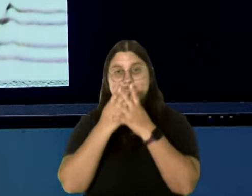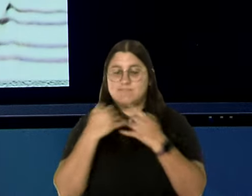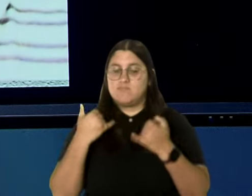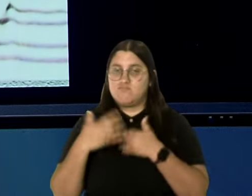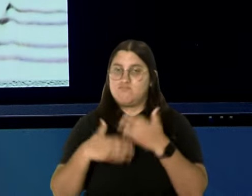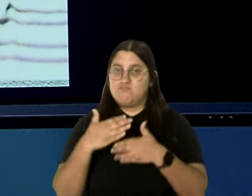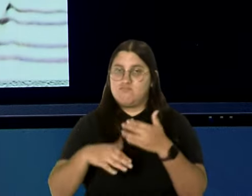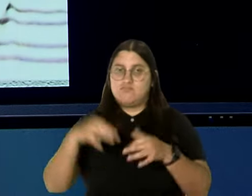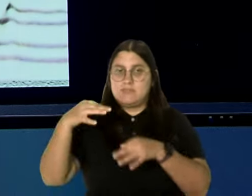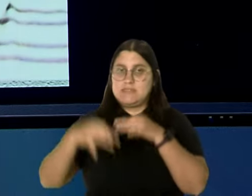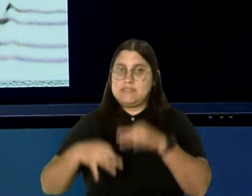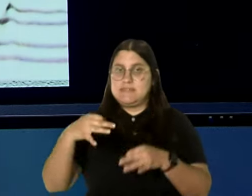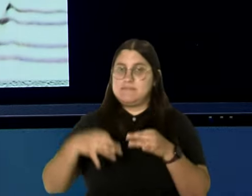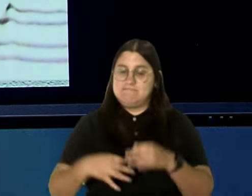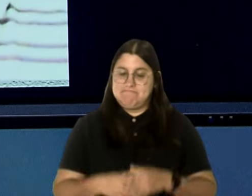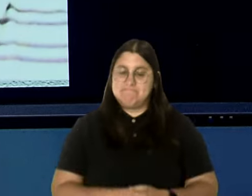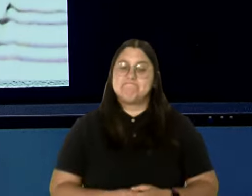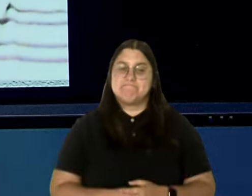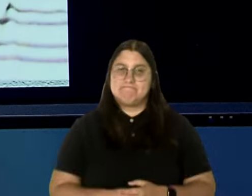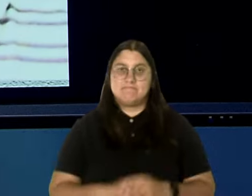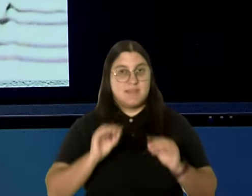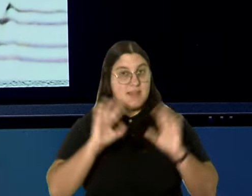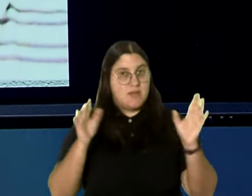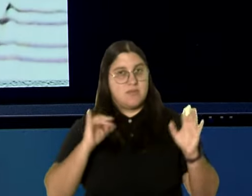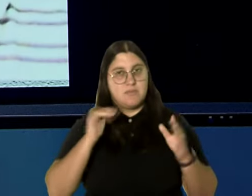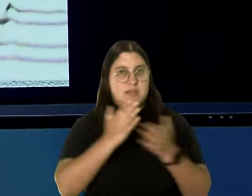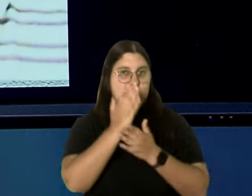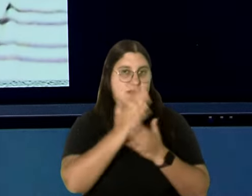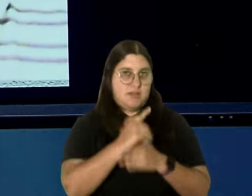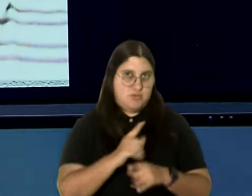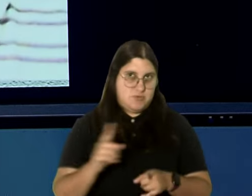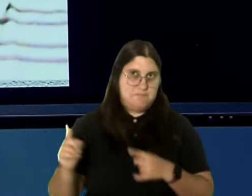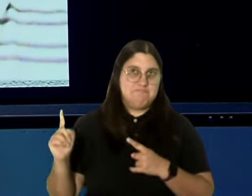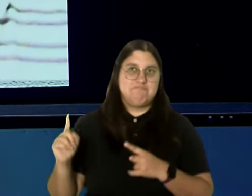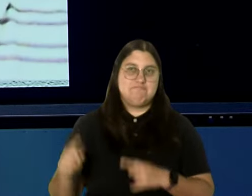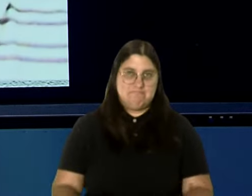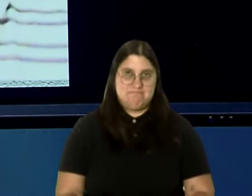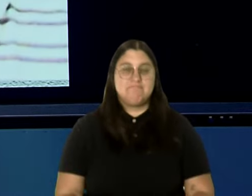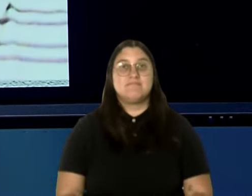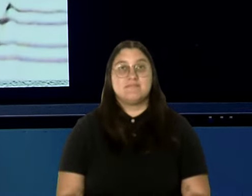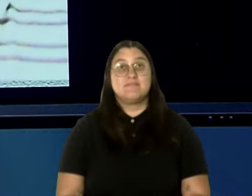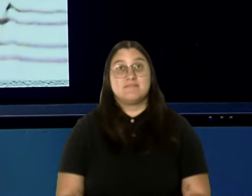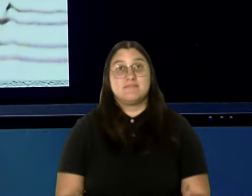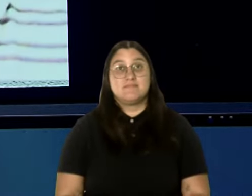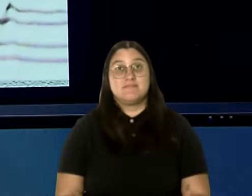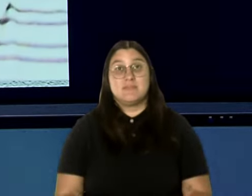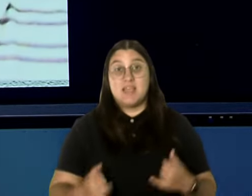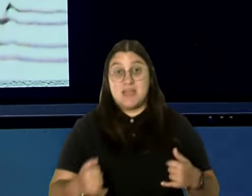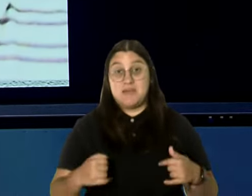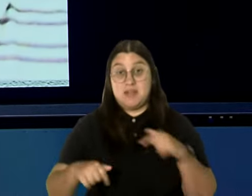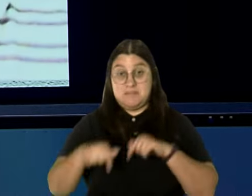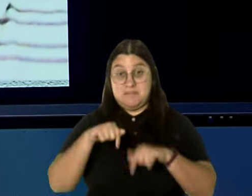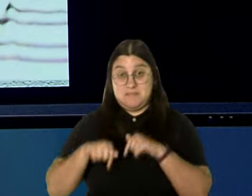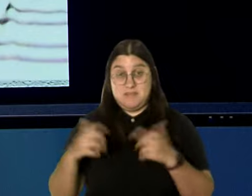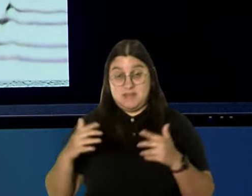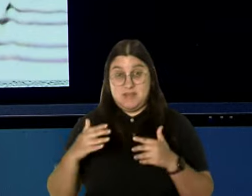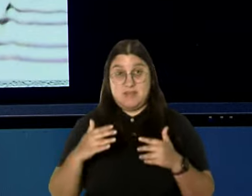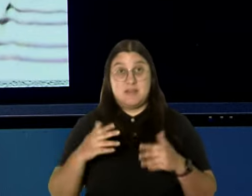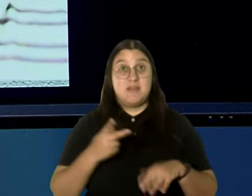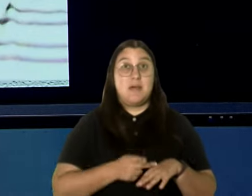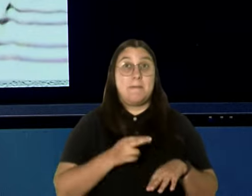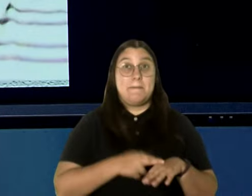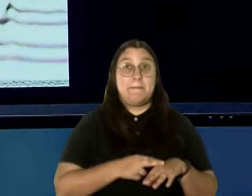de ley, ¿verdad? Todo garantizándole los derechos que también este señor tiene. Pero ahora volviendo a Puerto Rico, o de